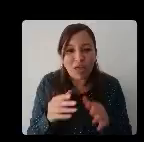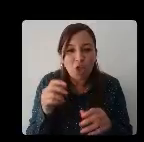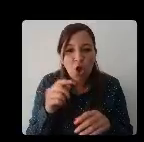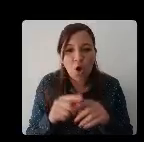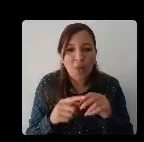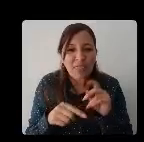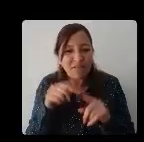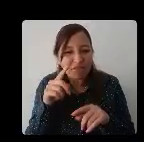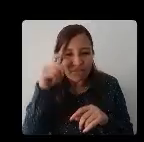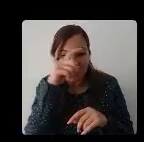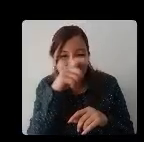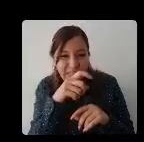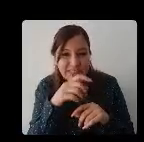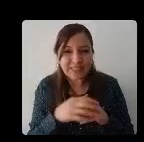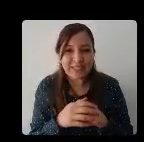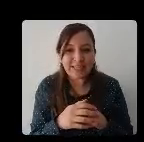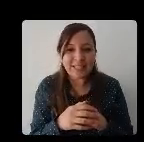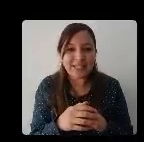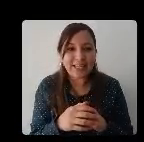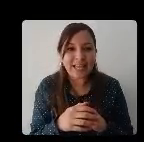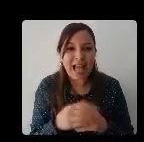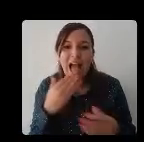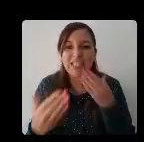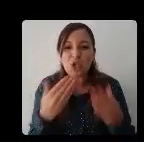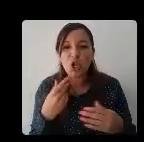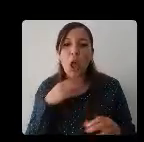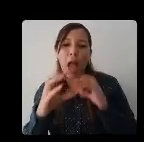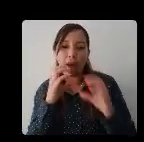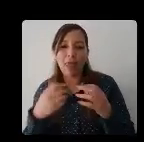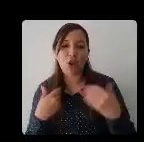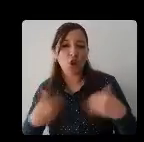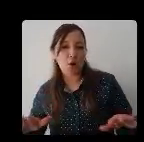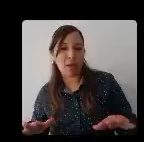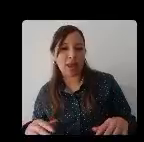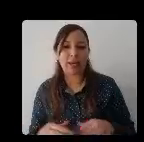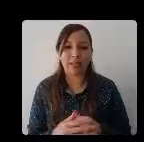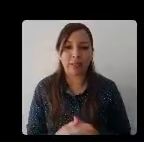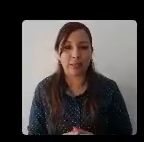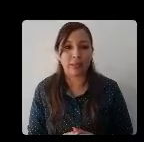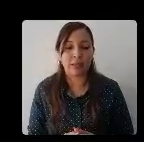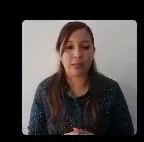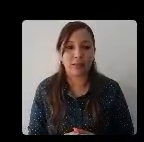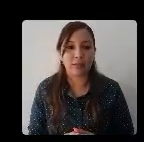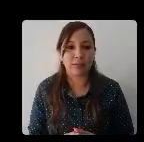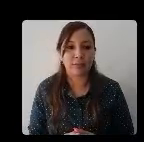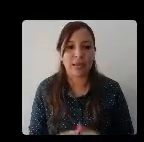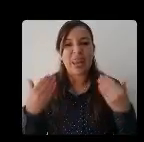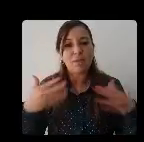que mucha gente le enseñamos allá en Tingana. Gracias. Y estamos aquí